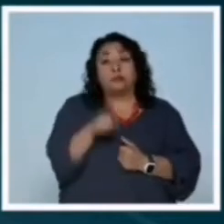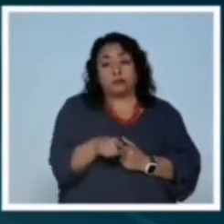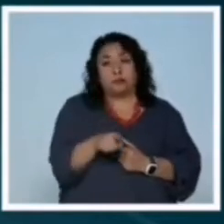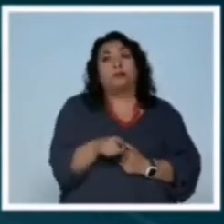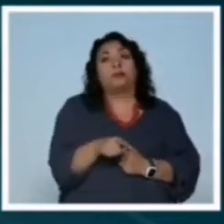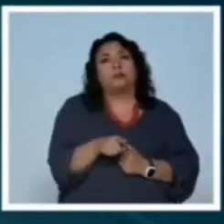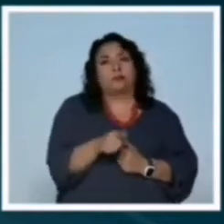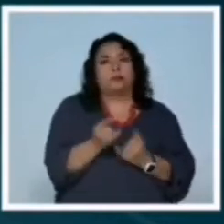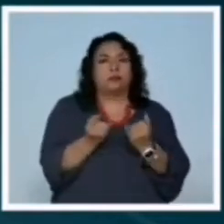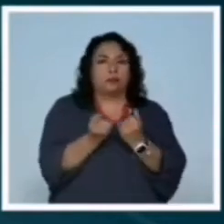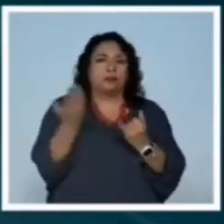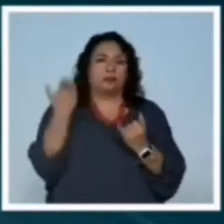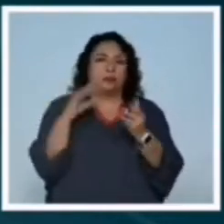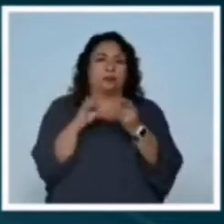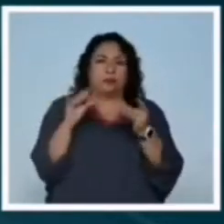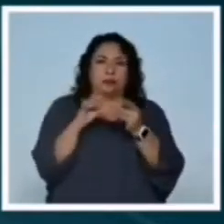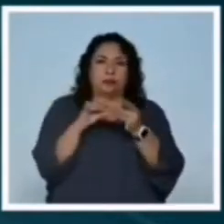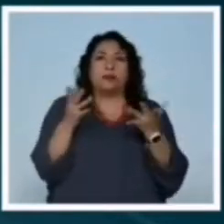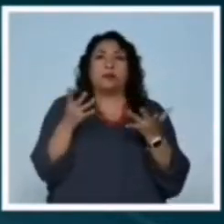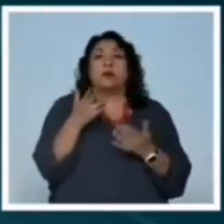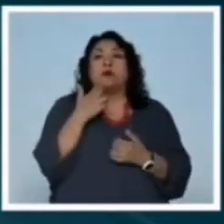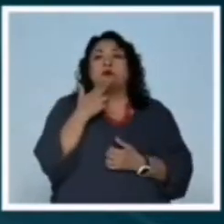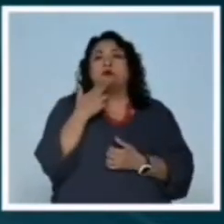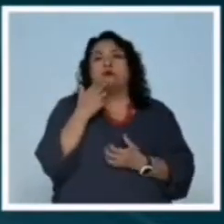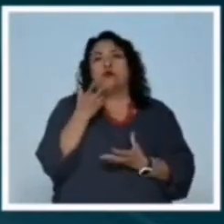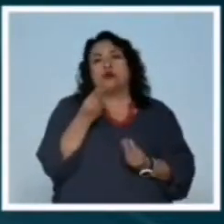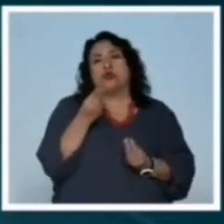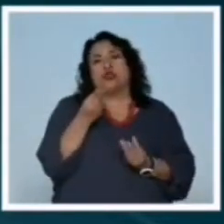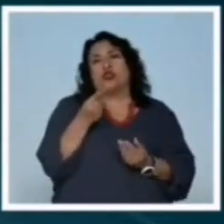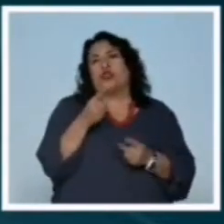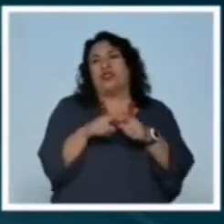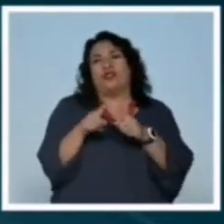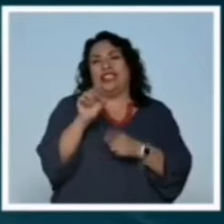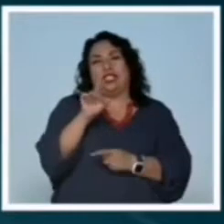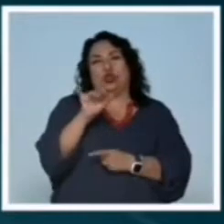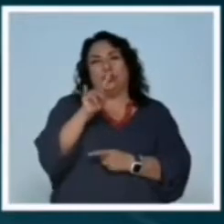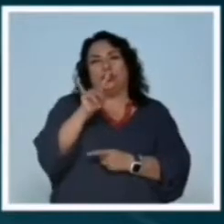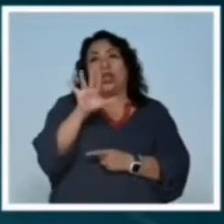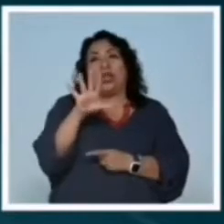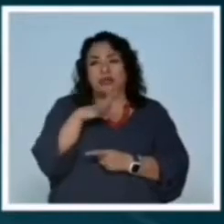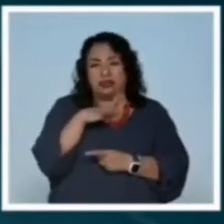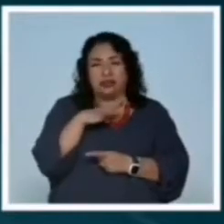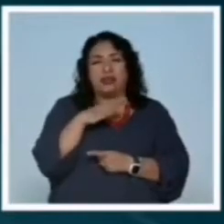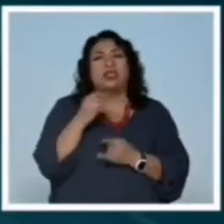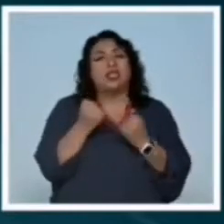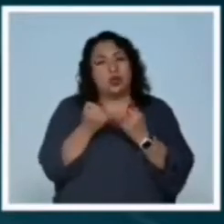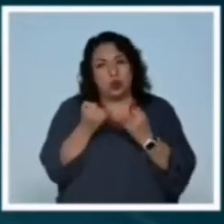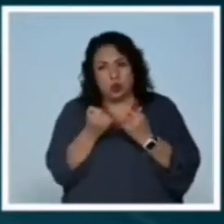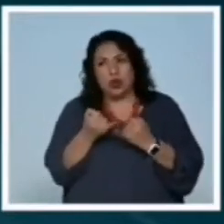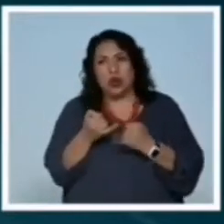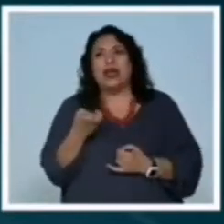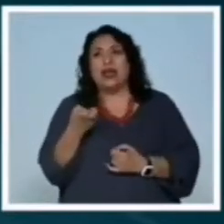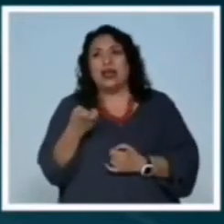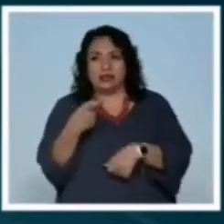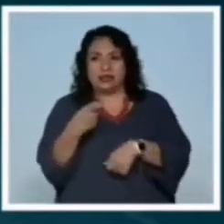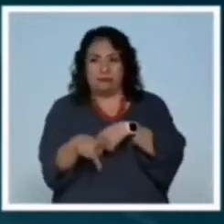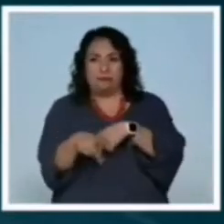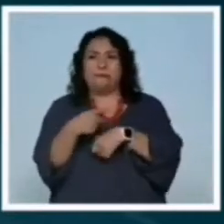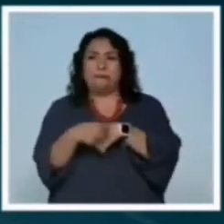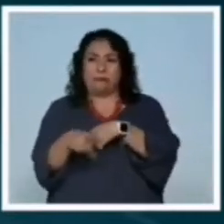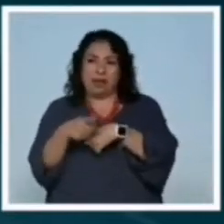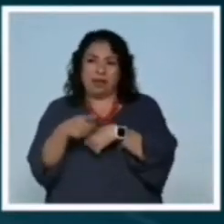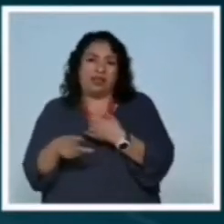como hemos comentado el consumo de sustancias pues ha sido también un factor de riesgo y que